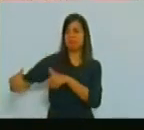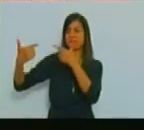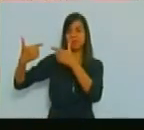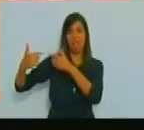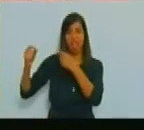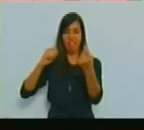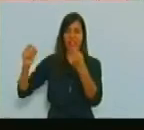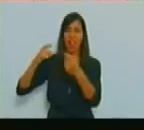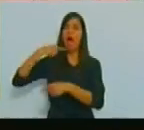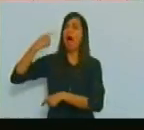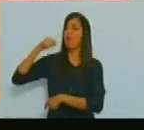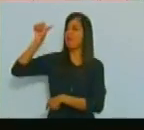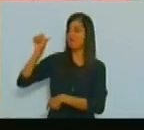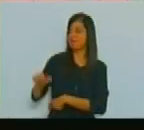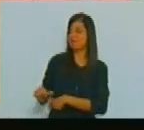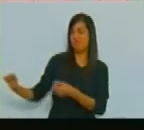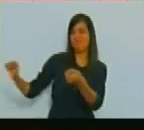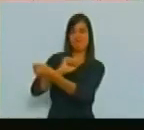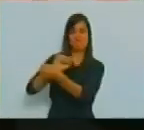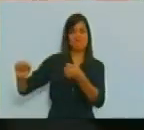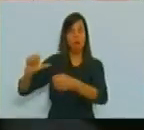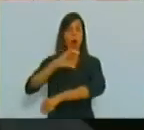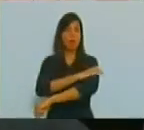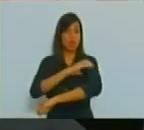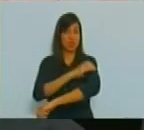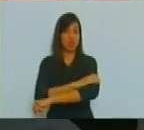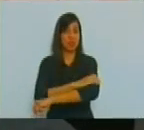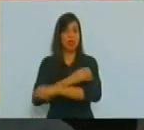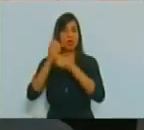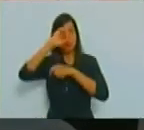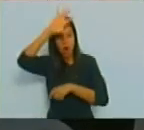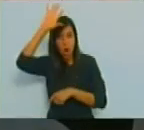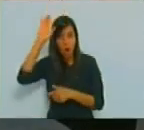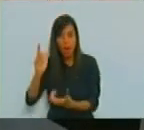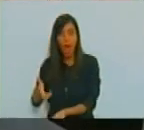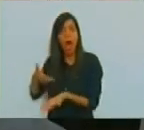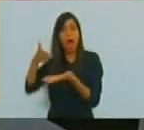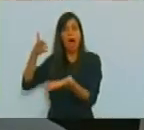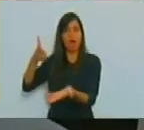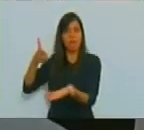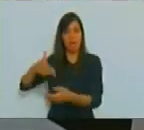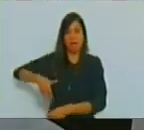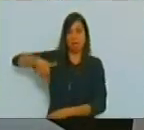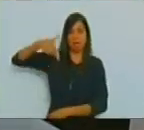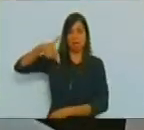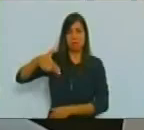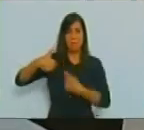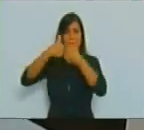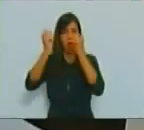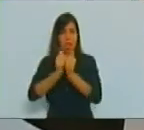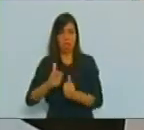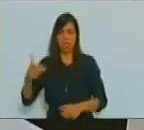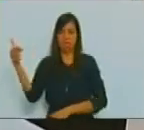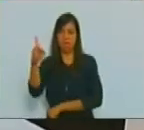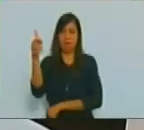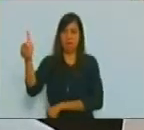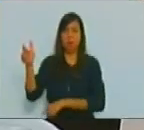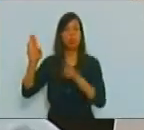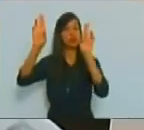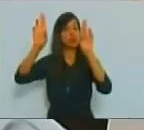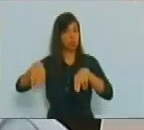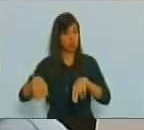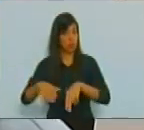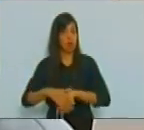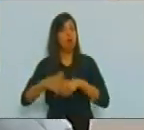solamente con la palabra jamás red empuña un arma jamás fue con la violencia contra los que pensaban distinto